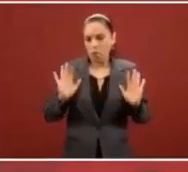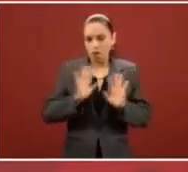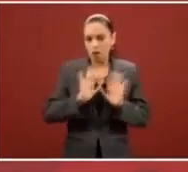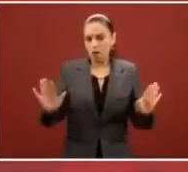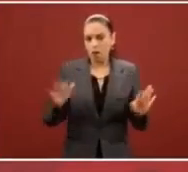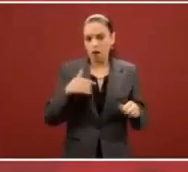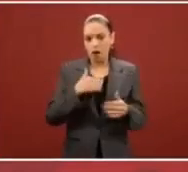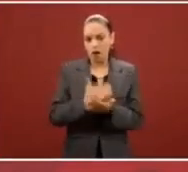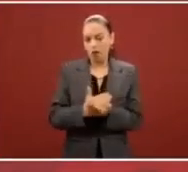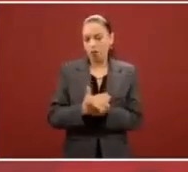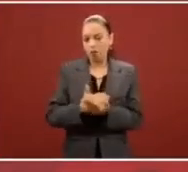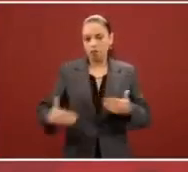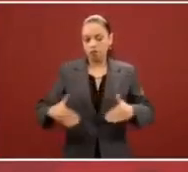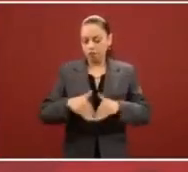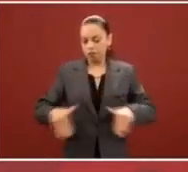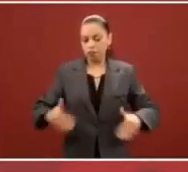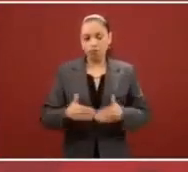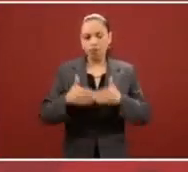porque